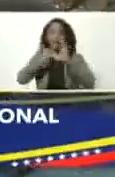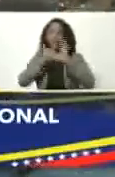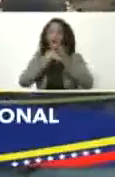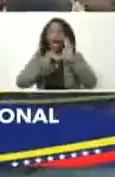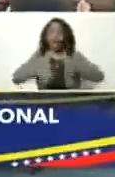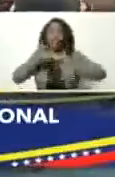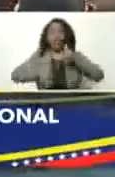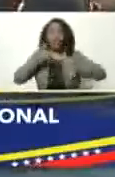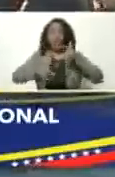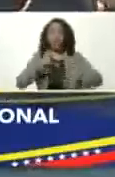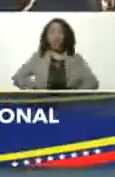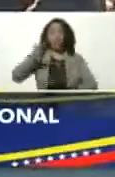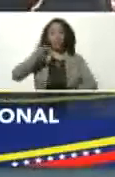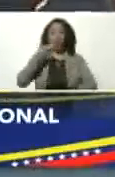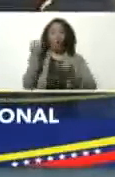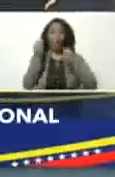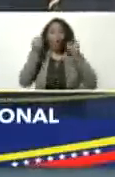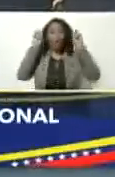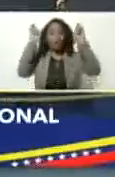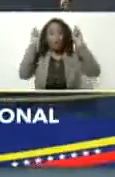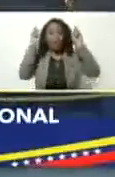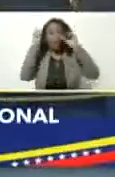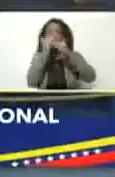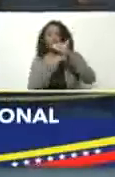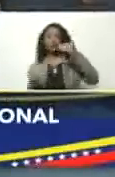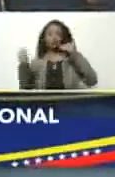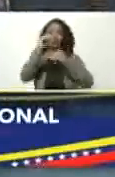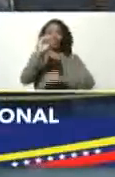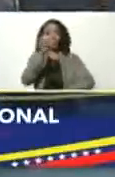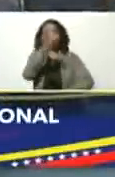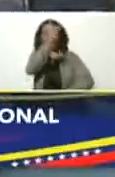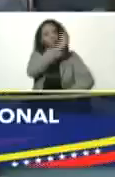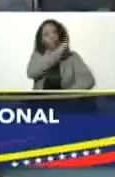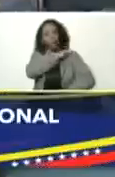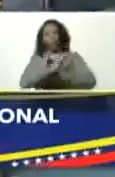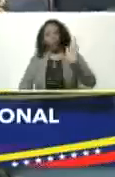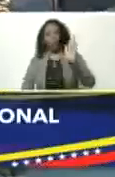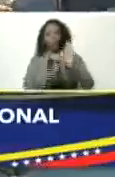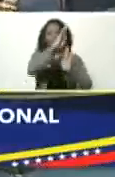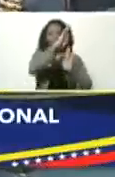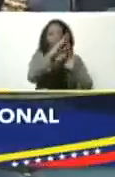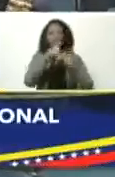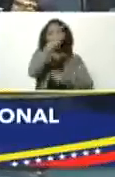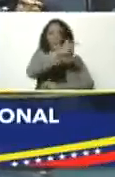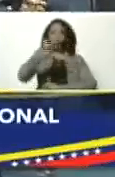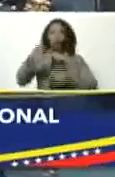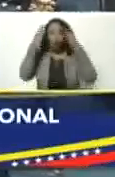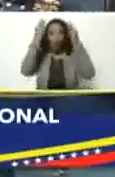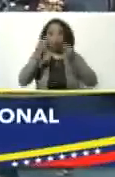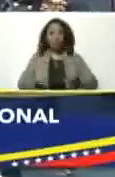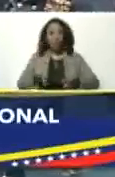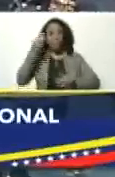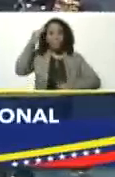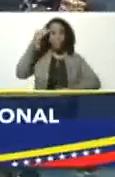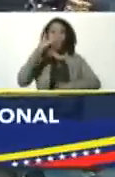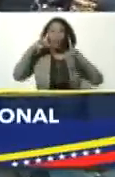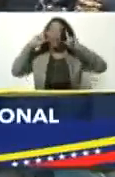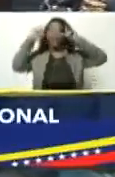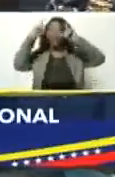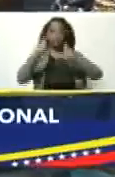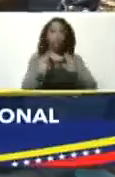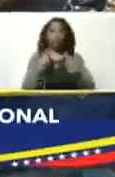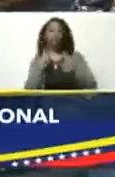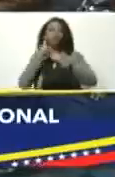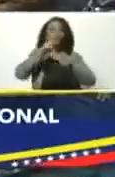acto castrense, con motivo de ascenso al grado de jerarquía inmediata superior del personal de oficiales y tropas profesionales